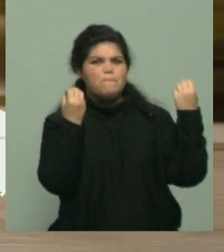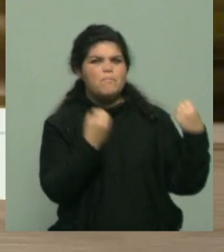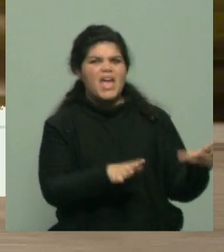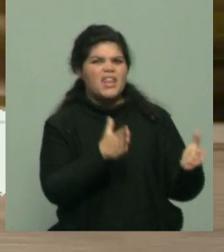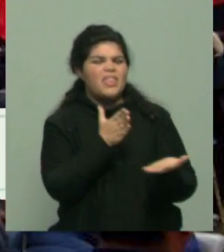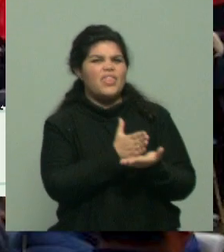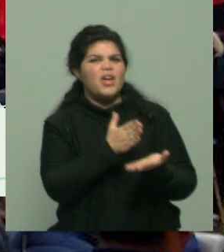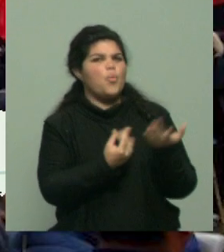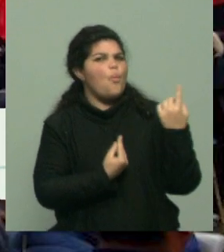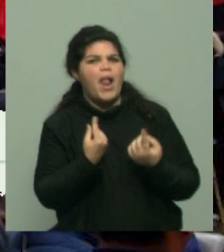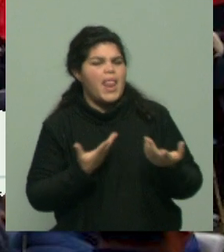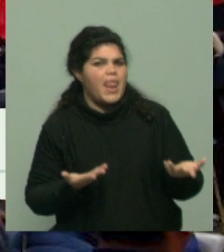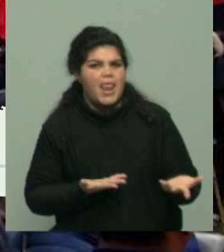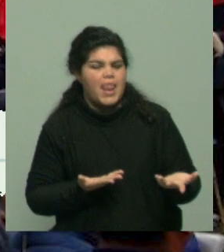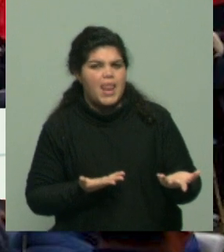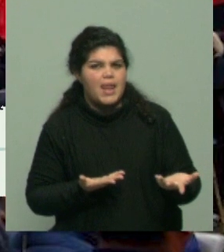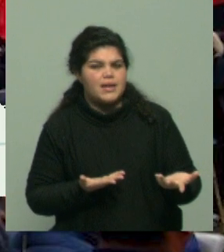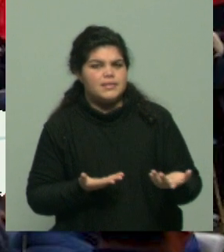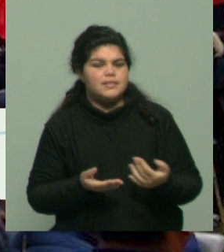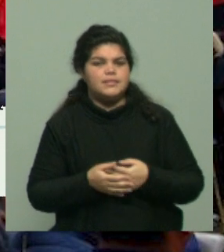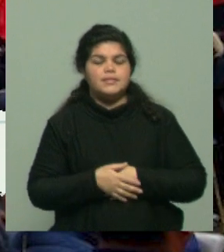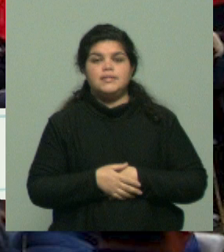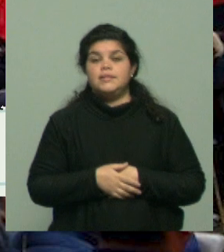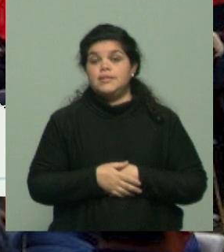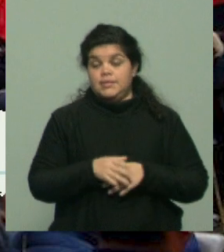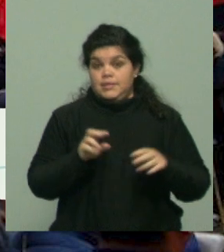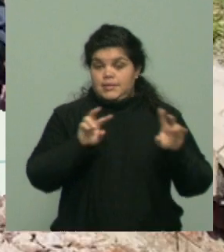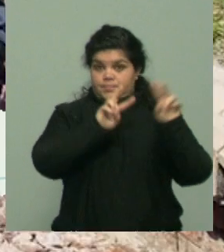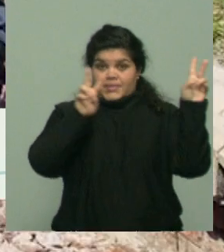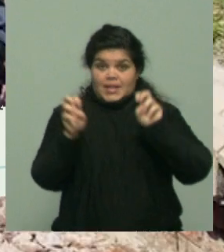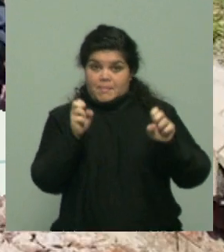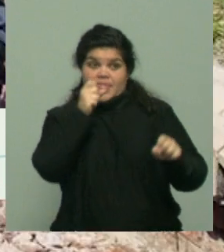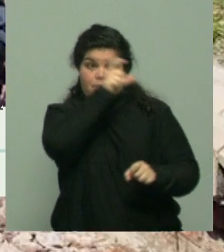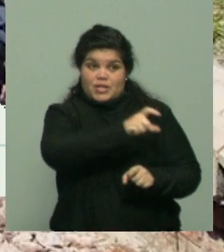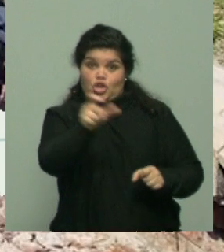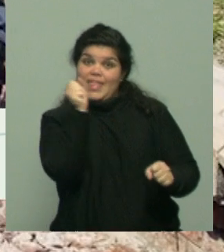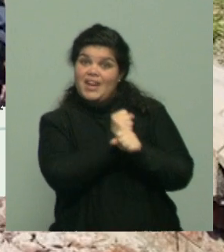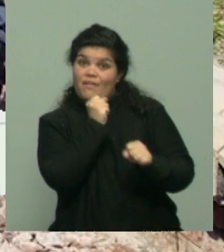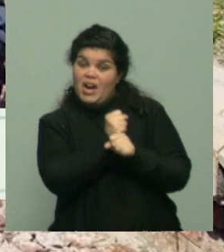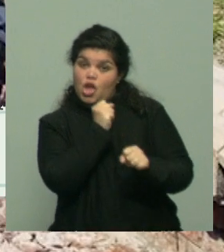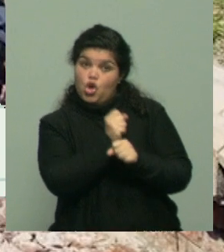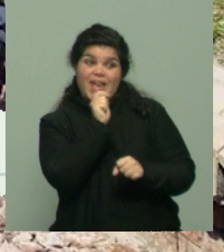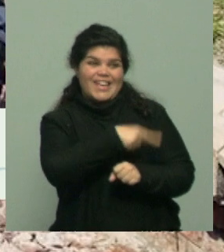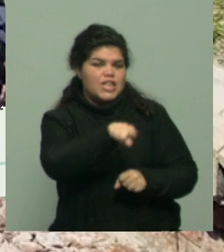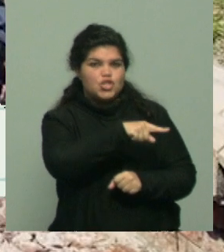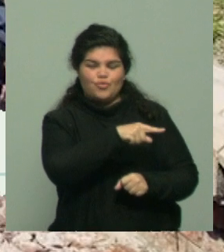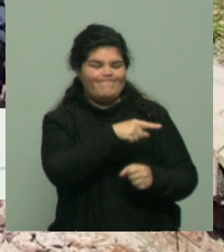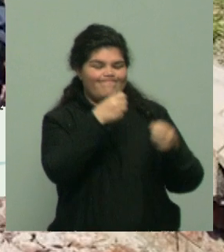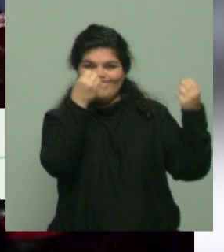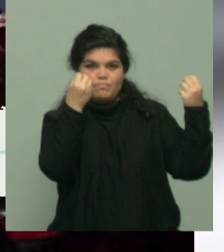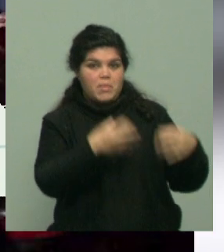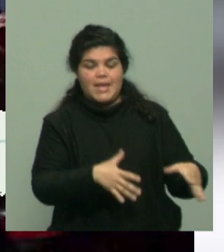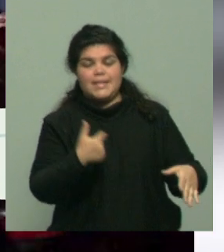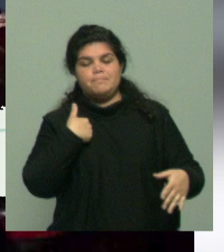Bueno, si vas desde el punto de vista estricto del trabajador, lo que perdió, y que desde mi punto de